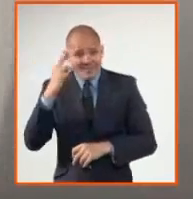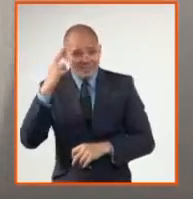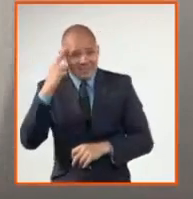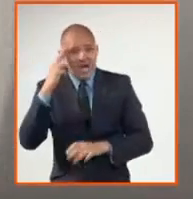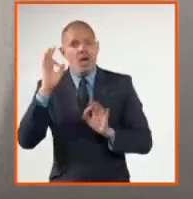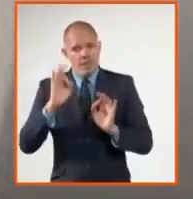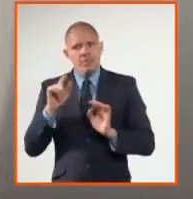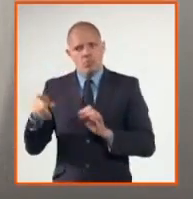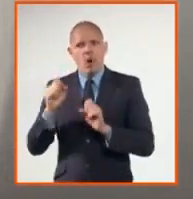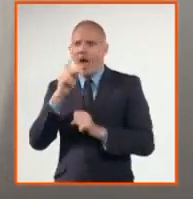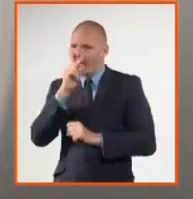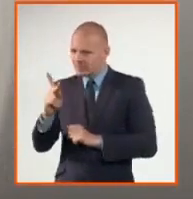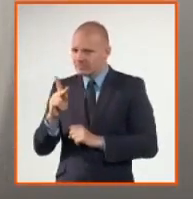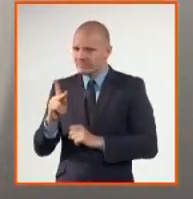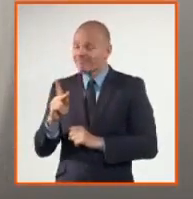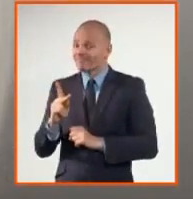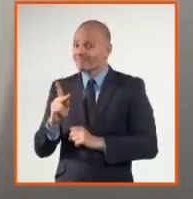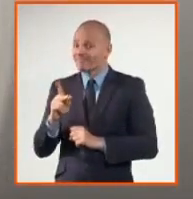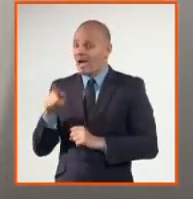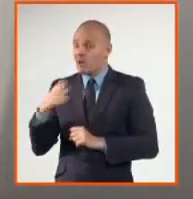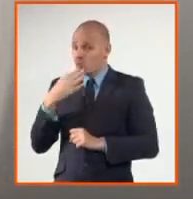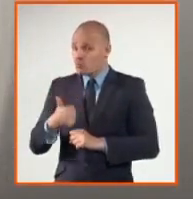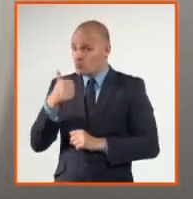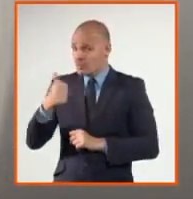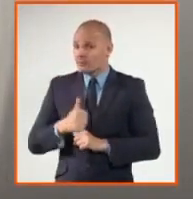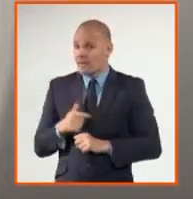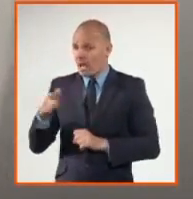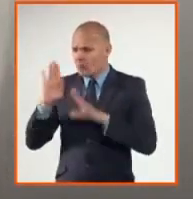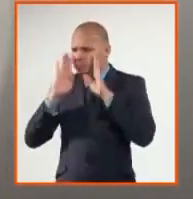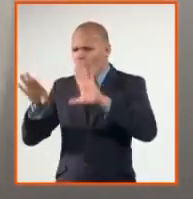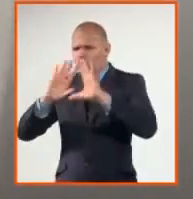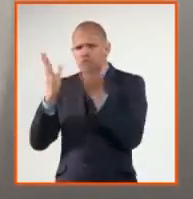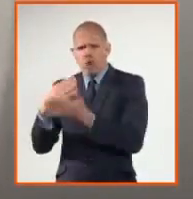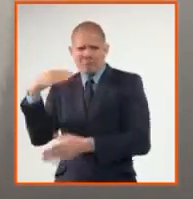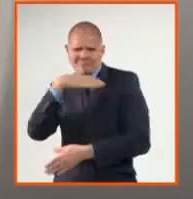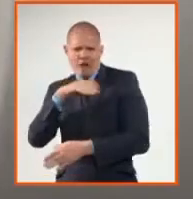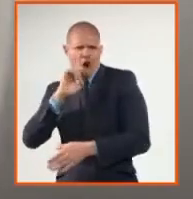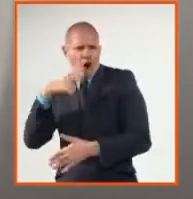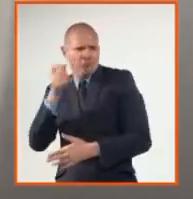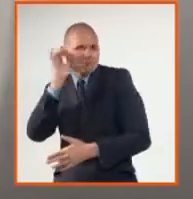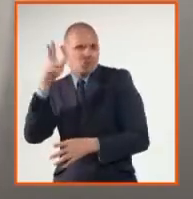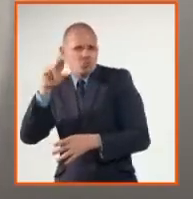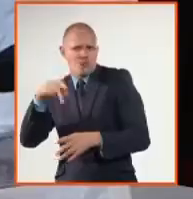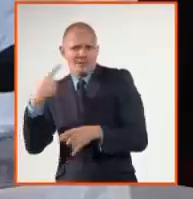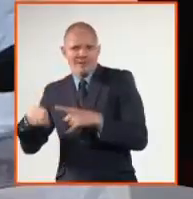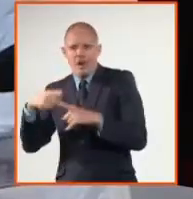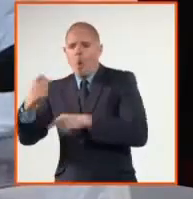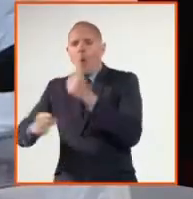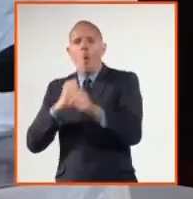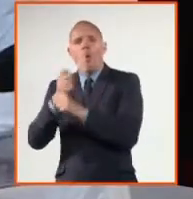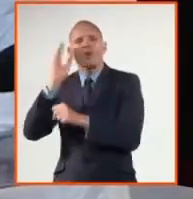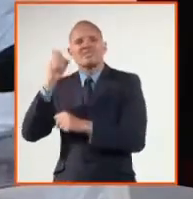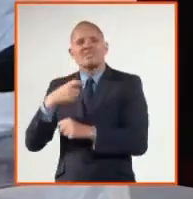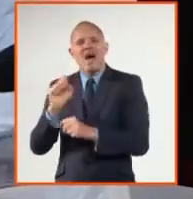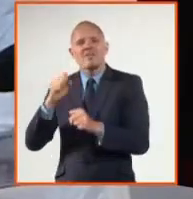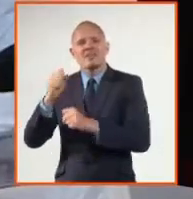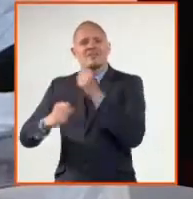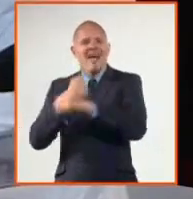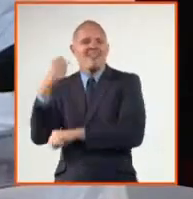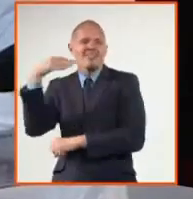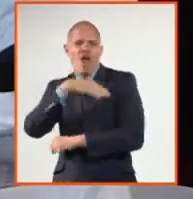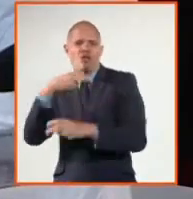industria electrónica que son parte del equipo está trabajado la cosa de innovación desde las máquinas 3 de el correcto con eso es que nos ha permitido